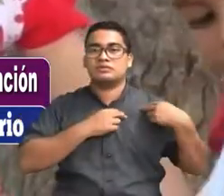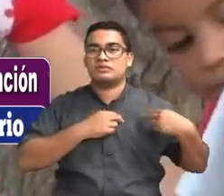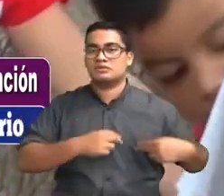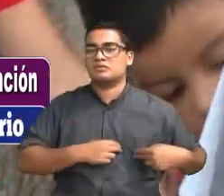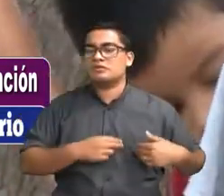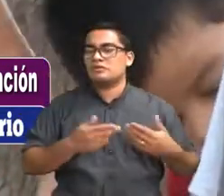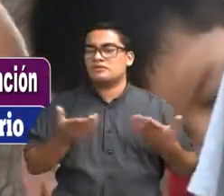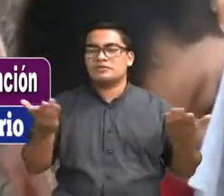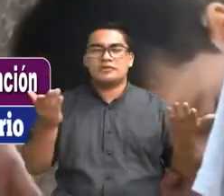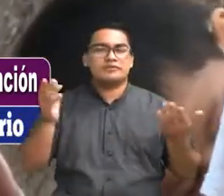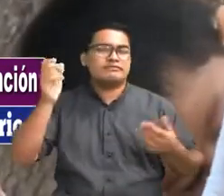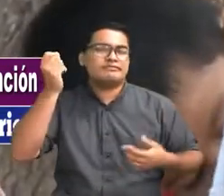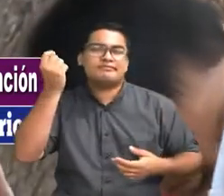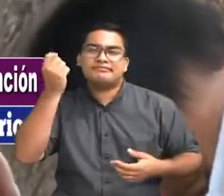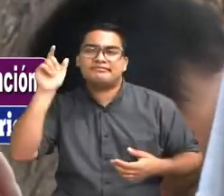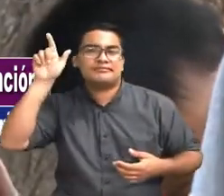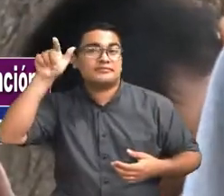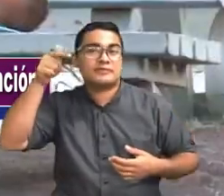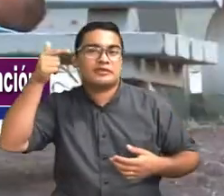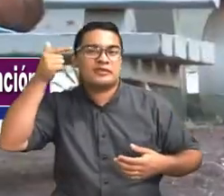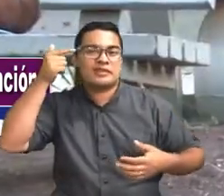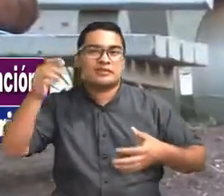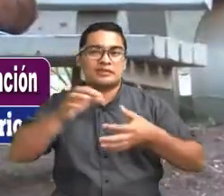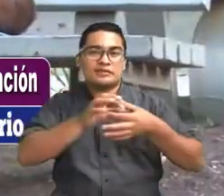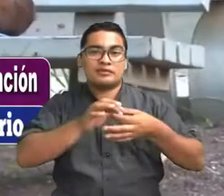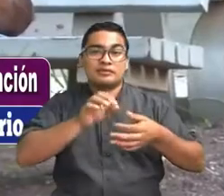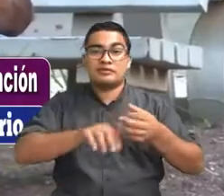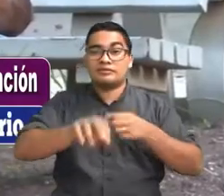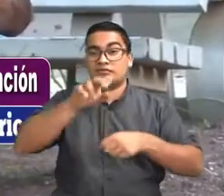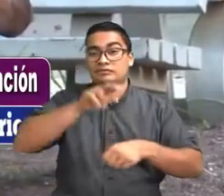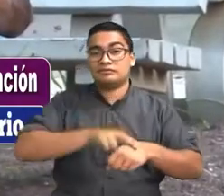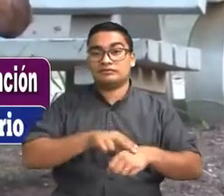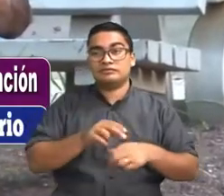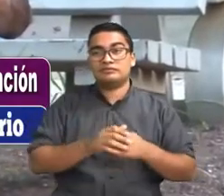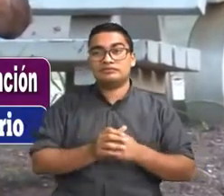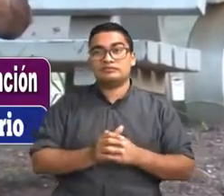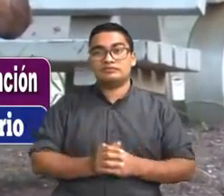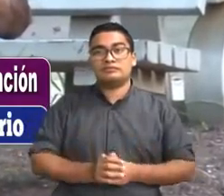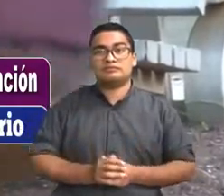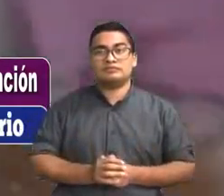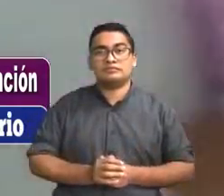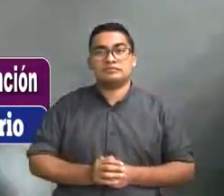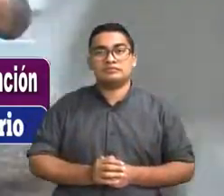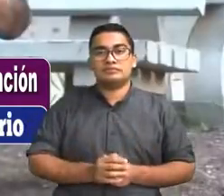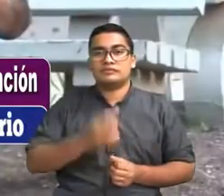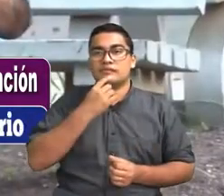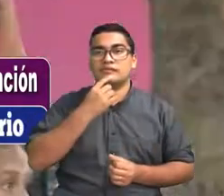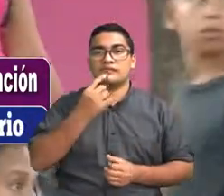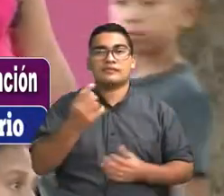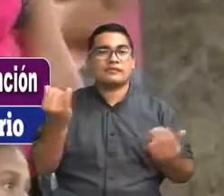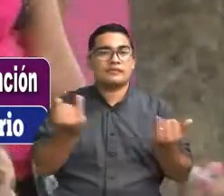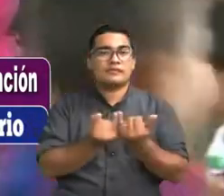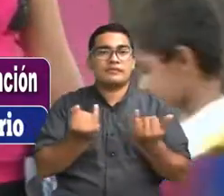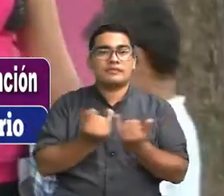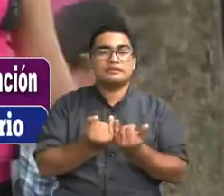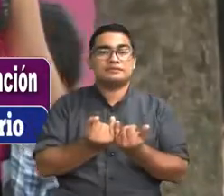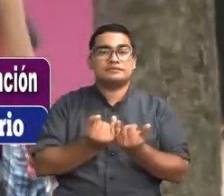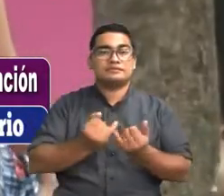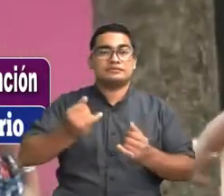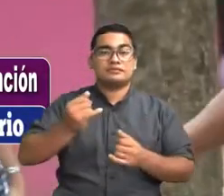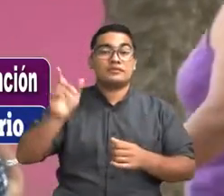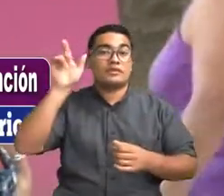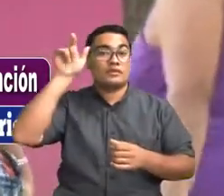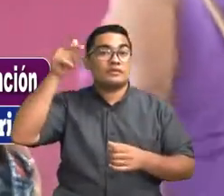parte del Gobierno de Reconciliación y Unidad Nacional, diputada? Sí, creo que esto es parte también de los compromisos de nuestro